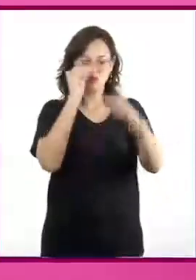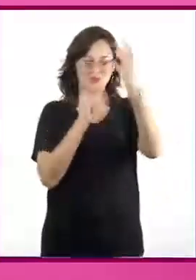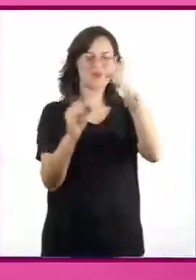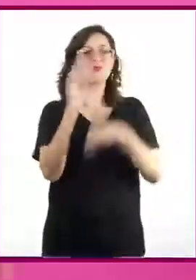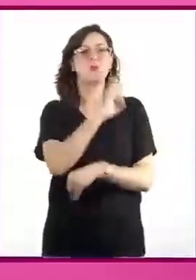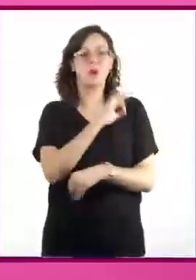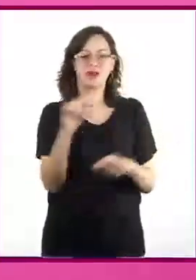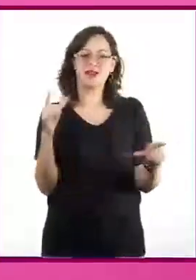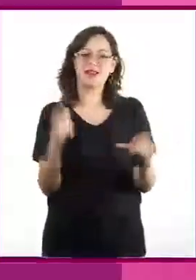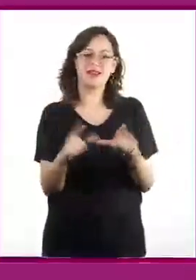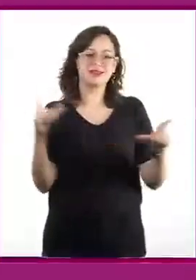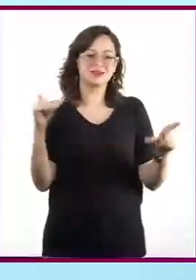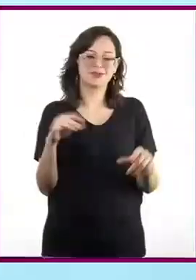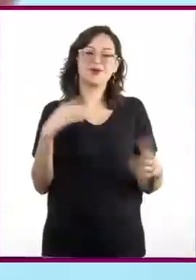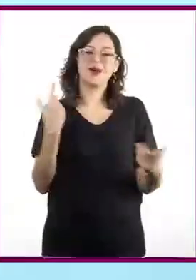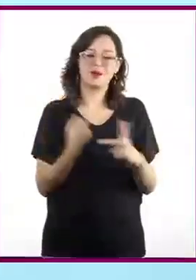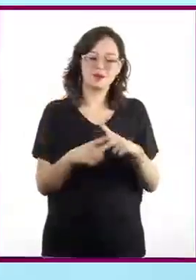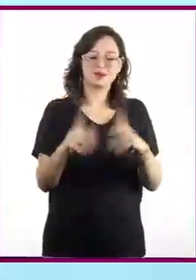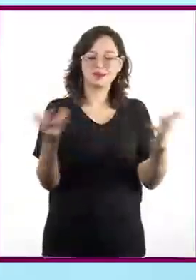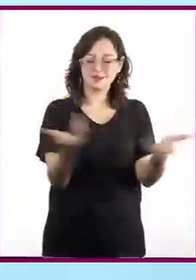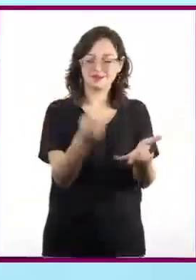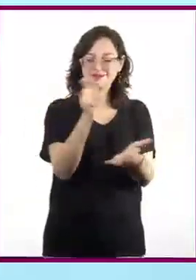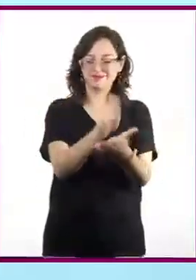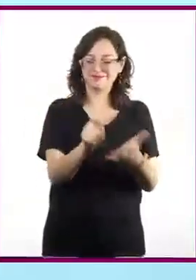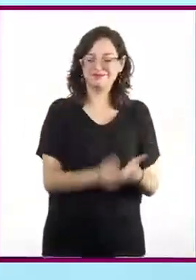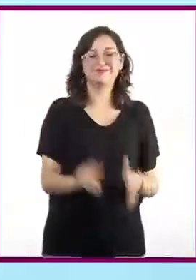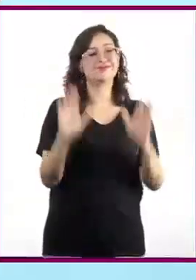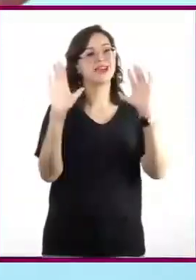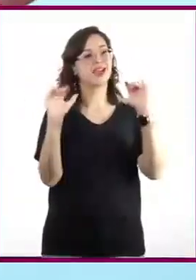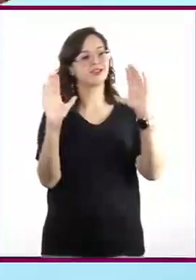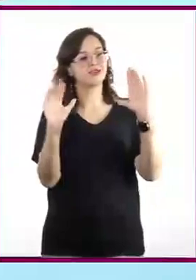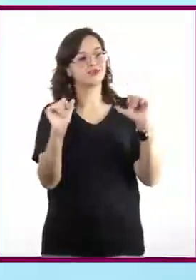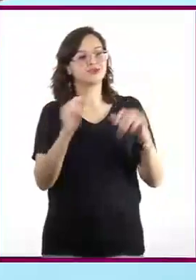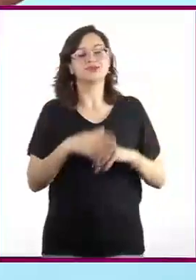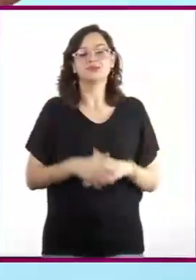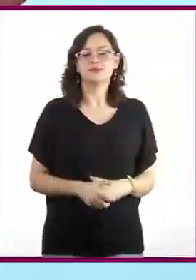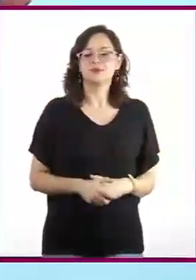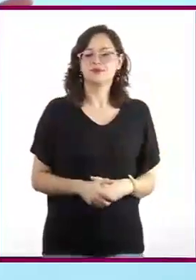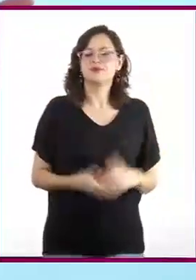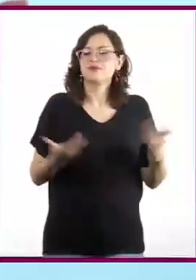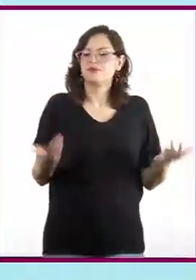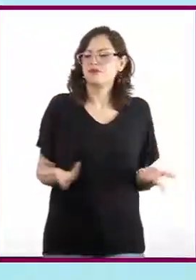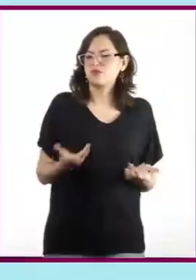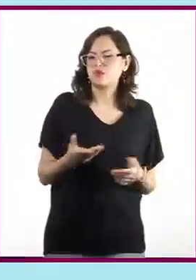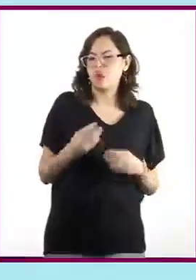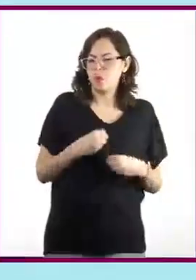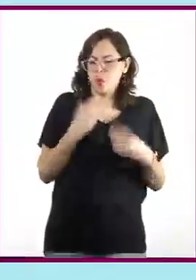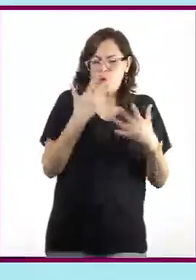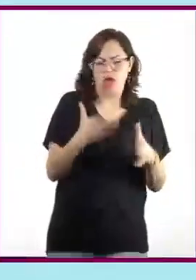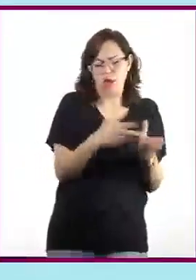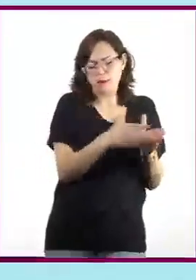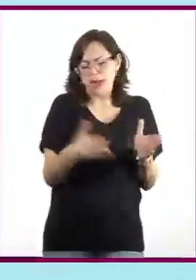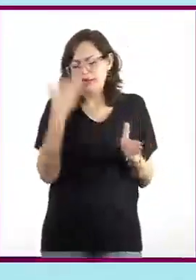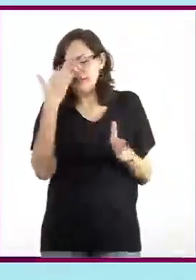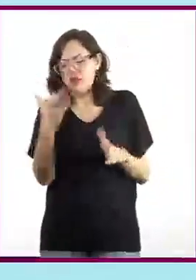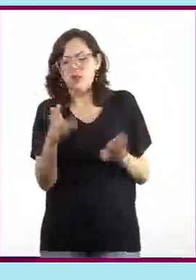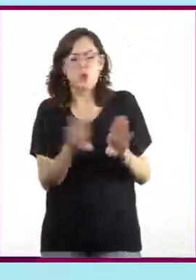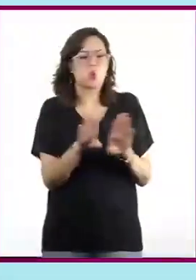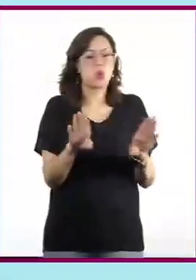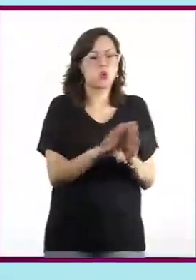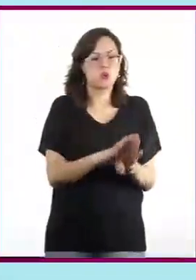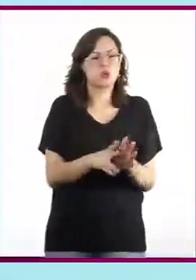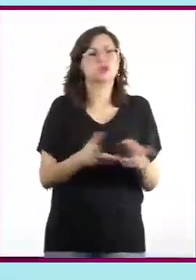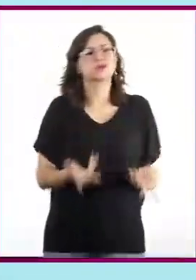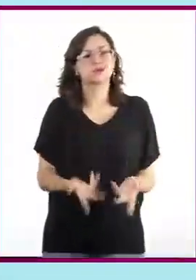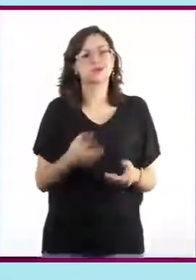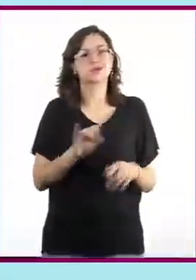listos para hacerlo. Adiós. ¿Cómo podrían saber de qué época es un poema? El contexto de un poema se puede